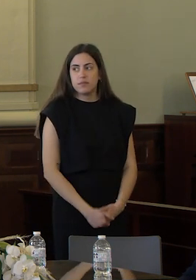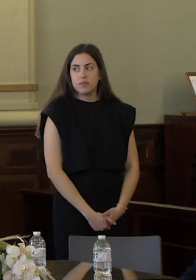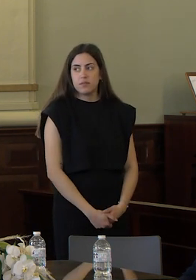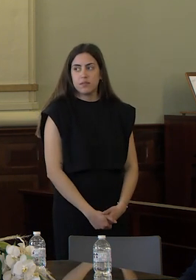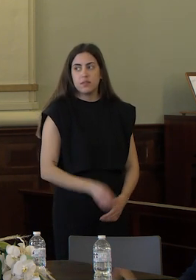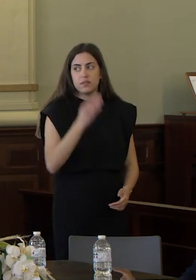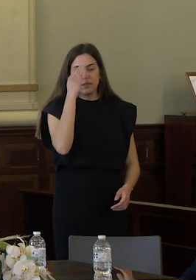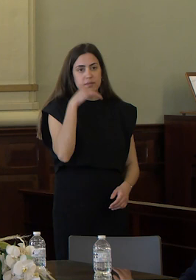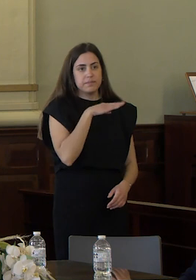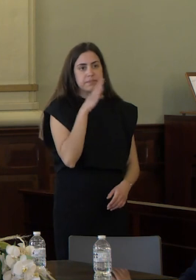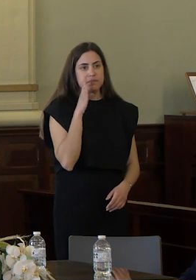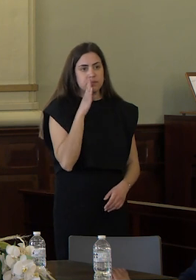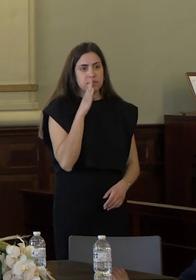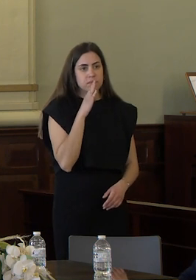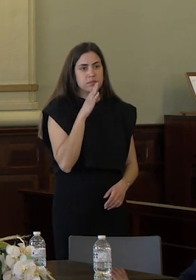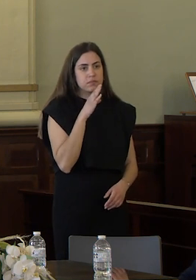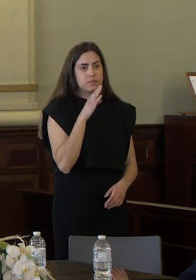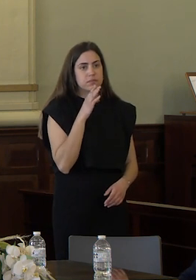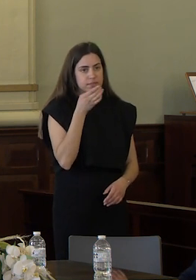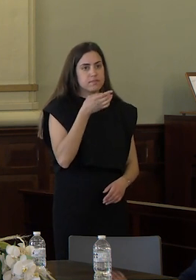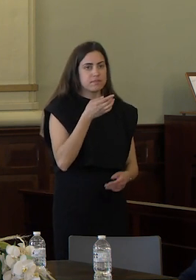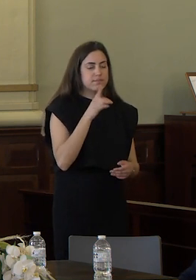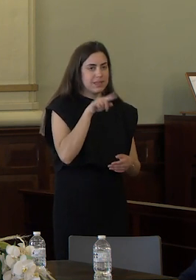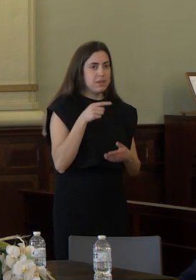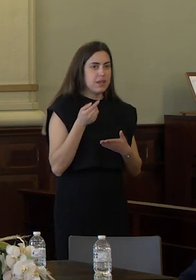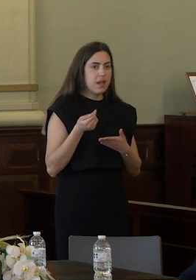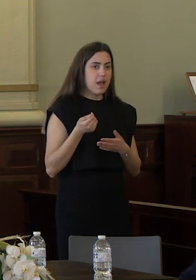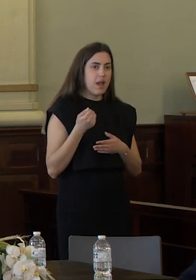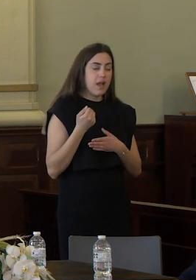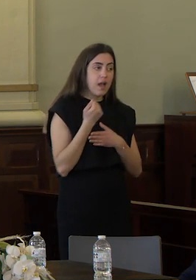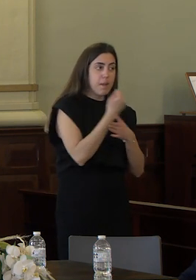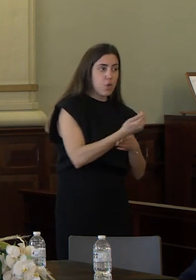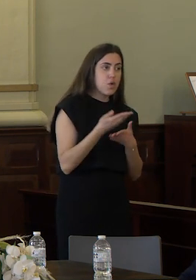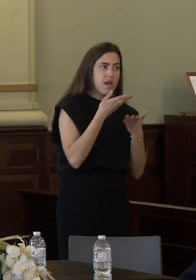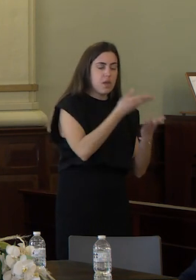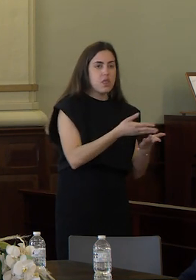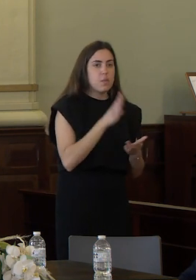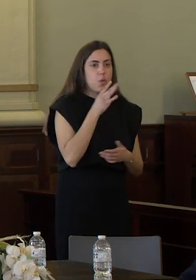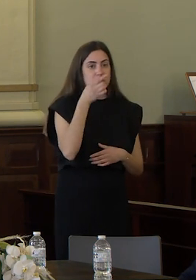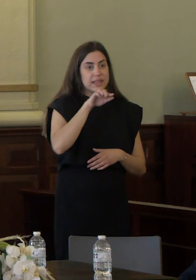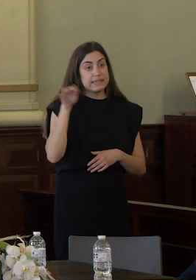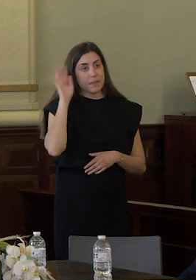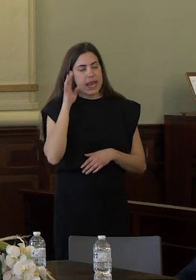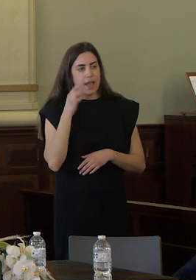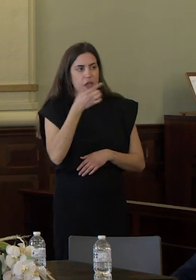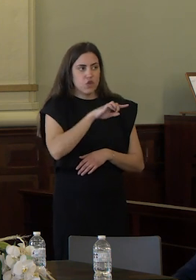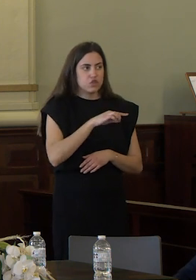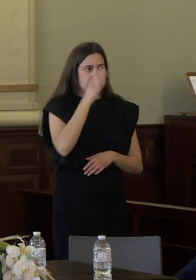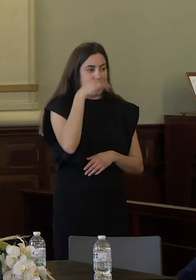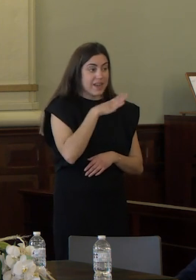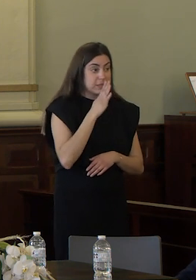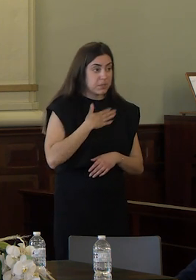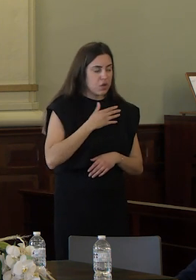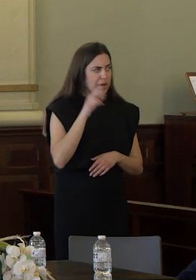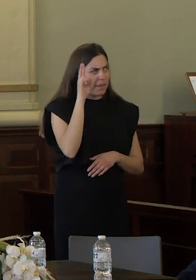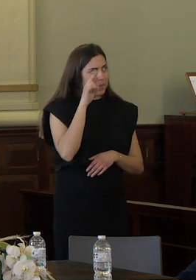a mis padres, pues por supuesto también les ayudaron, pues que se pueden imaginar pues, lo preocupados, lo desorientados